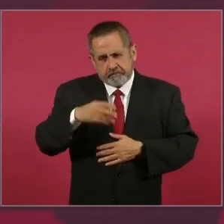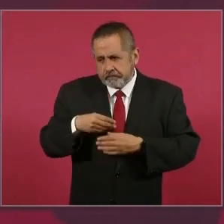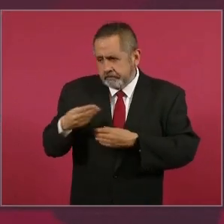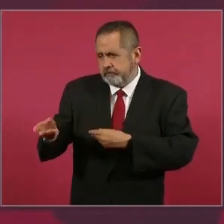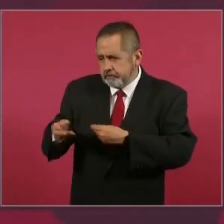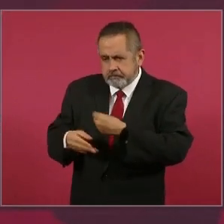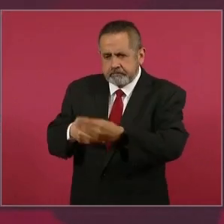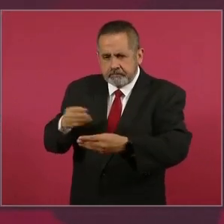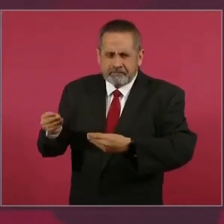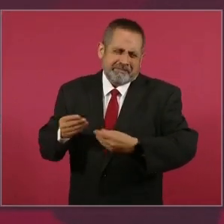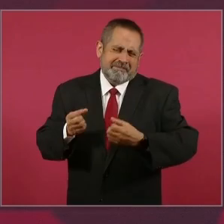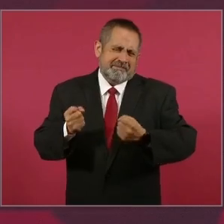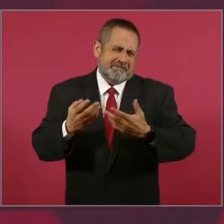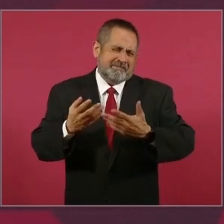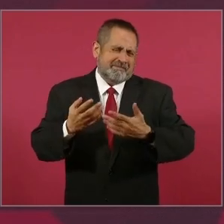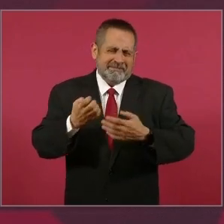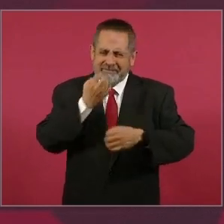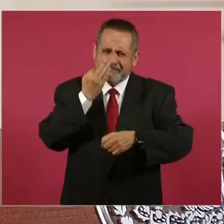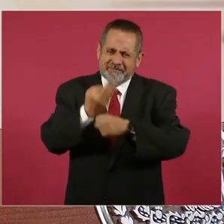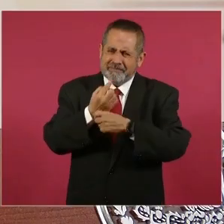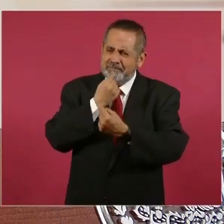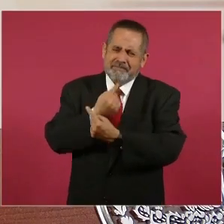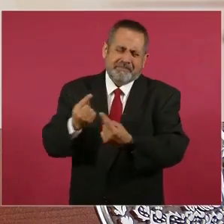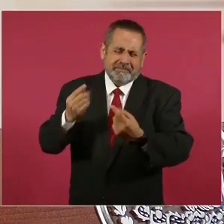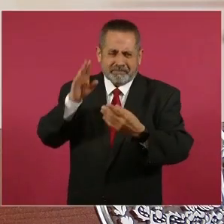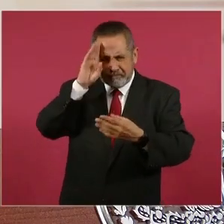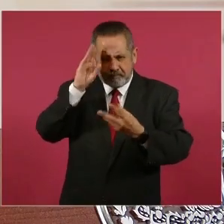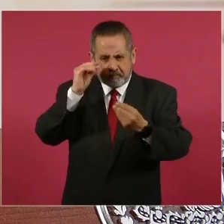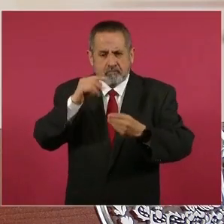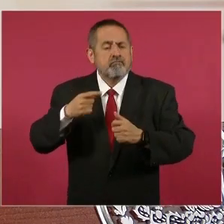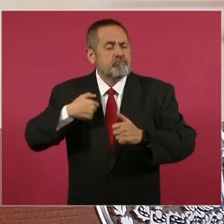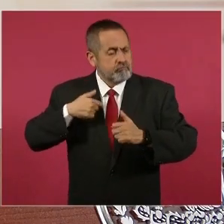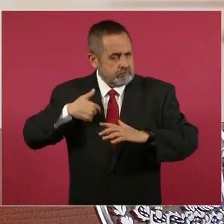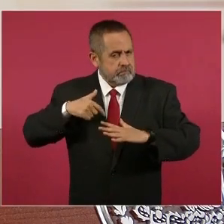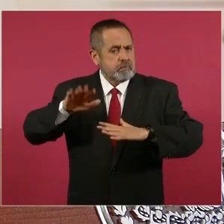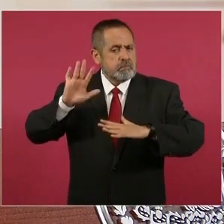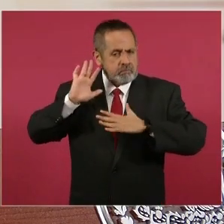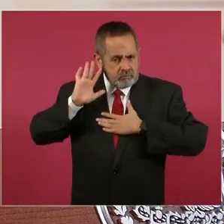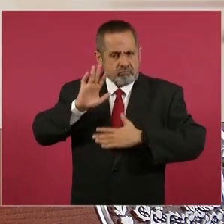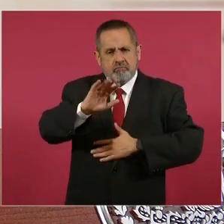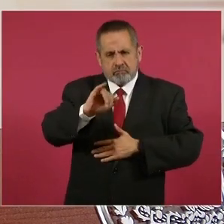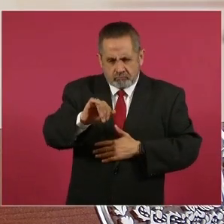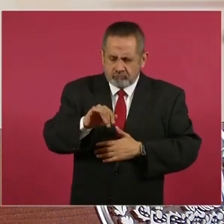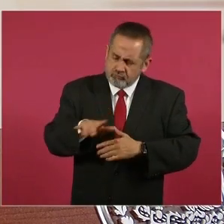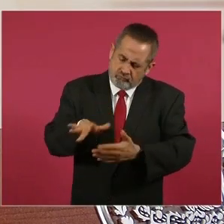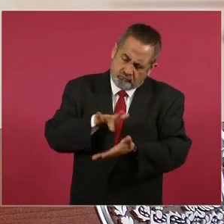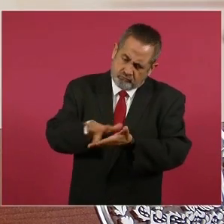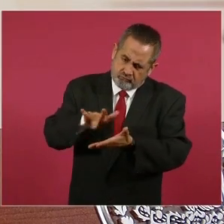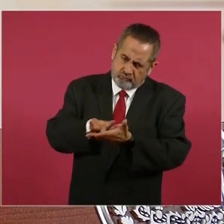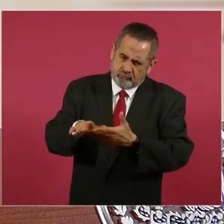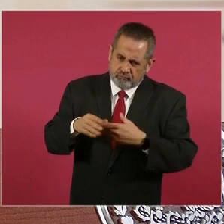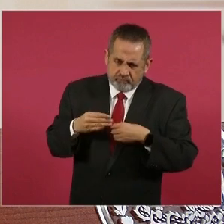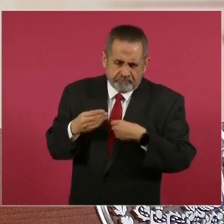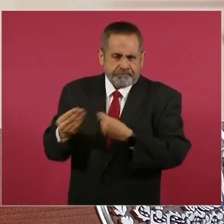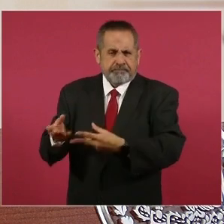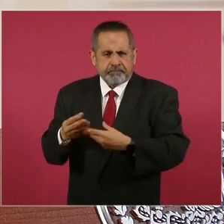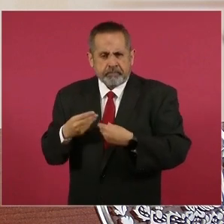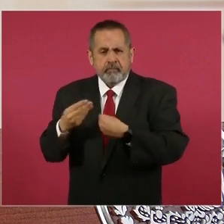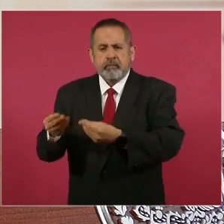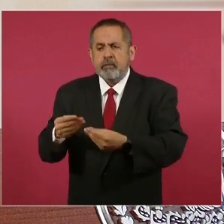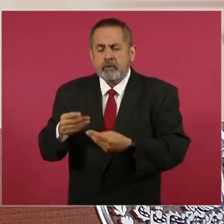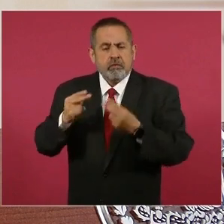muchísimos los estudiantes pero ya hicimos el compromiso y se les van a